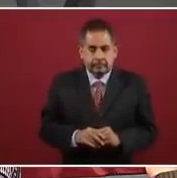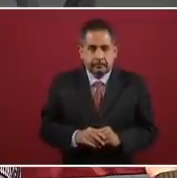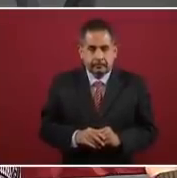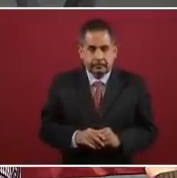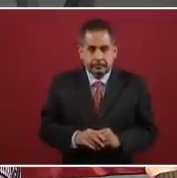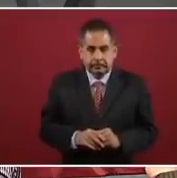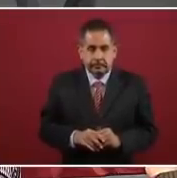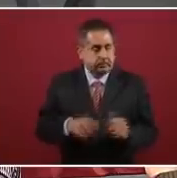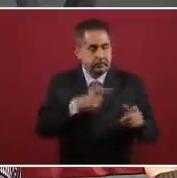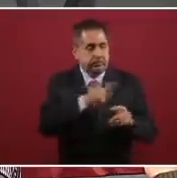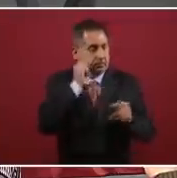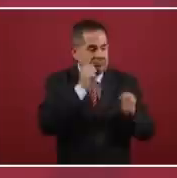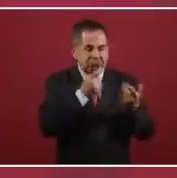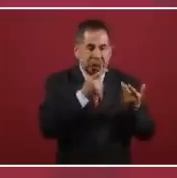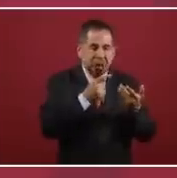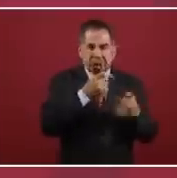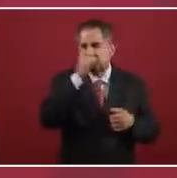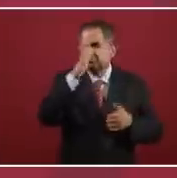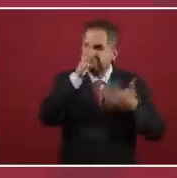cierren todas las calles,